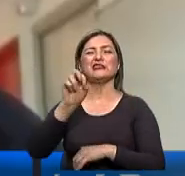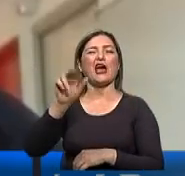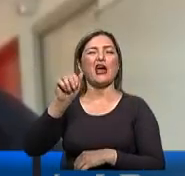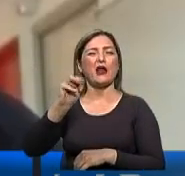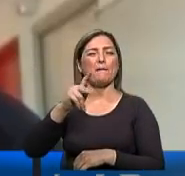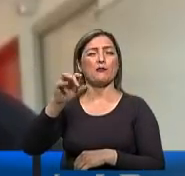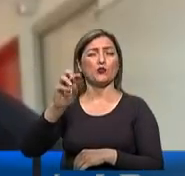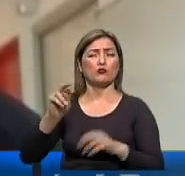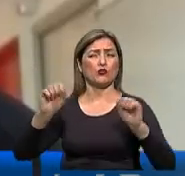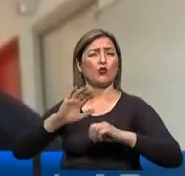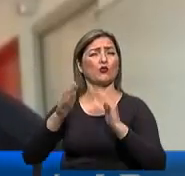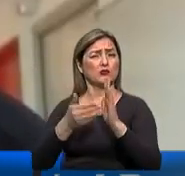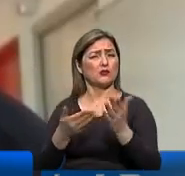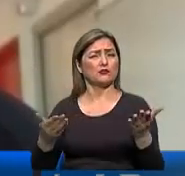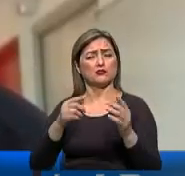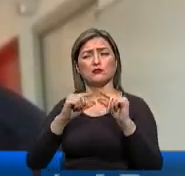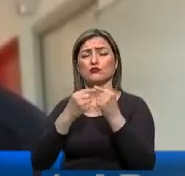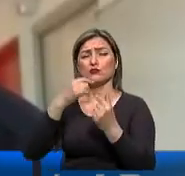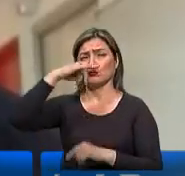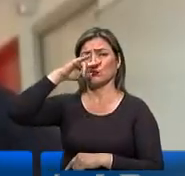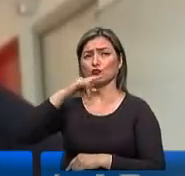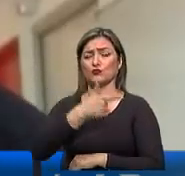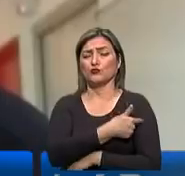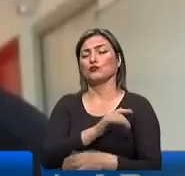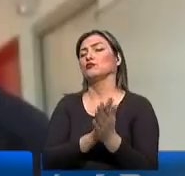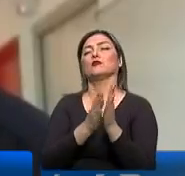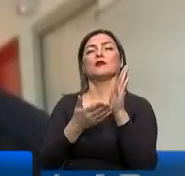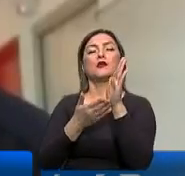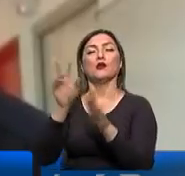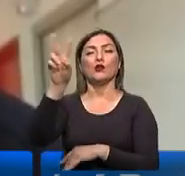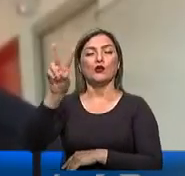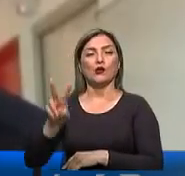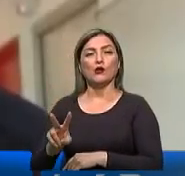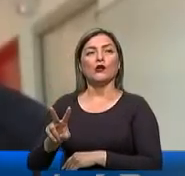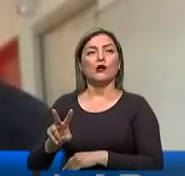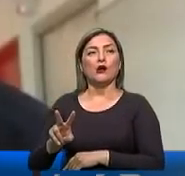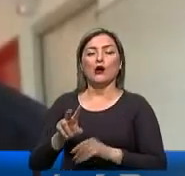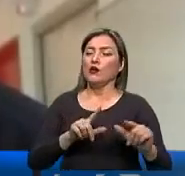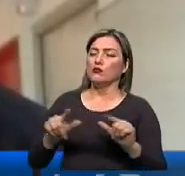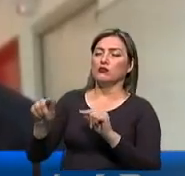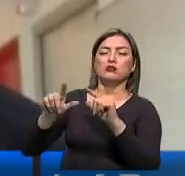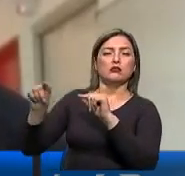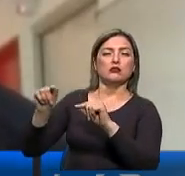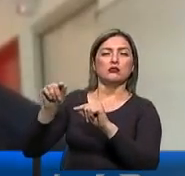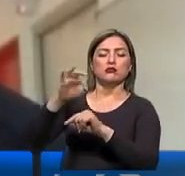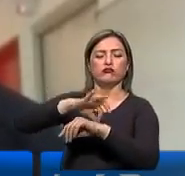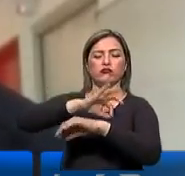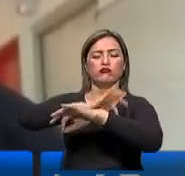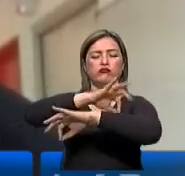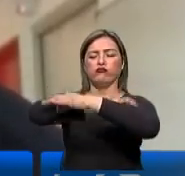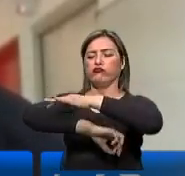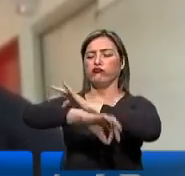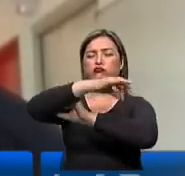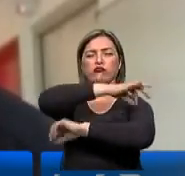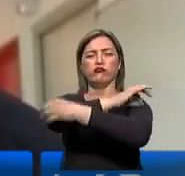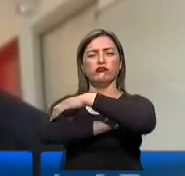ocurrió con este grupo de niños que no se vacunaron, por ejemplo, en Venezuela y que a través de la migración tuvimos brotes de sarampión en el país que ya